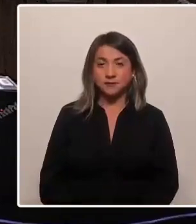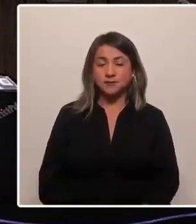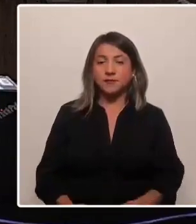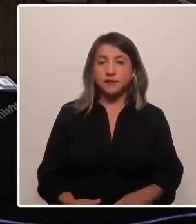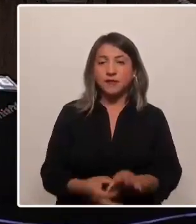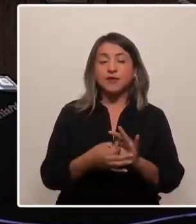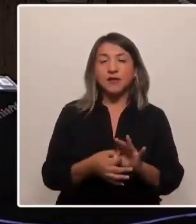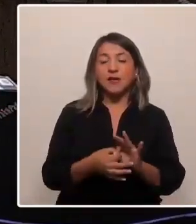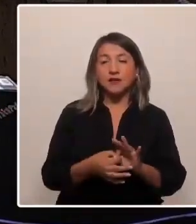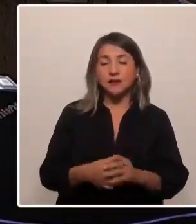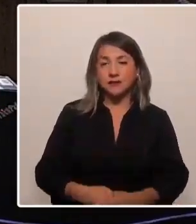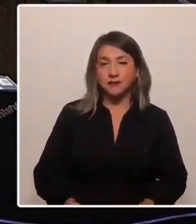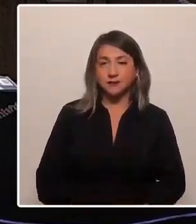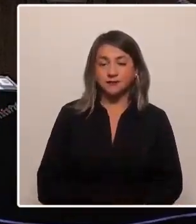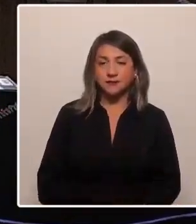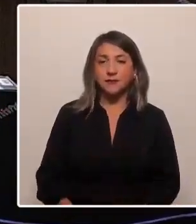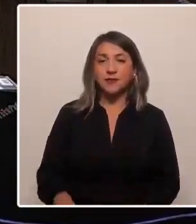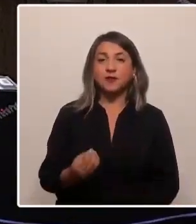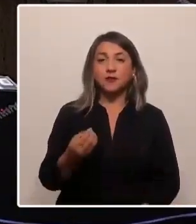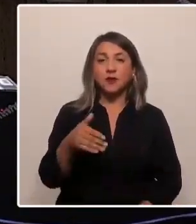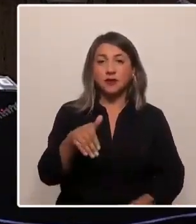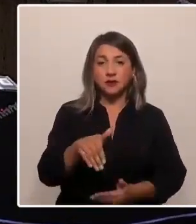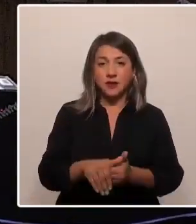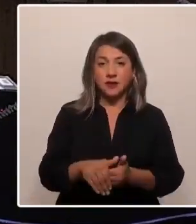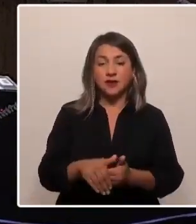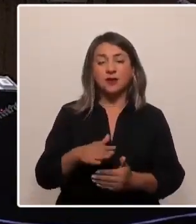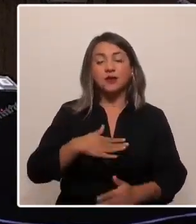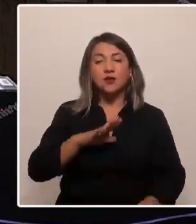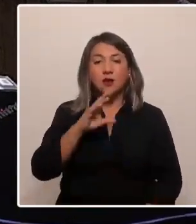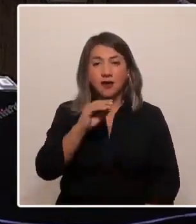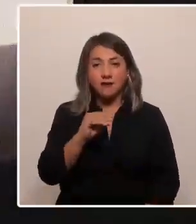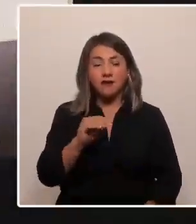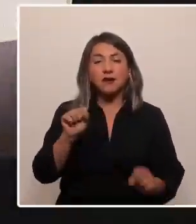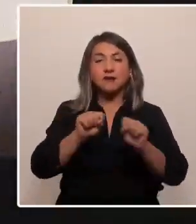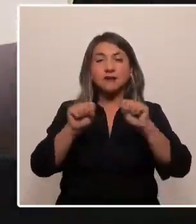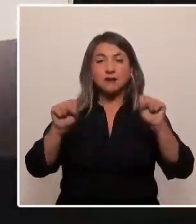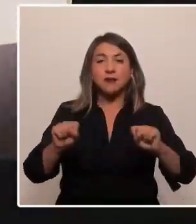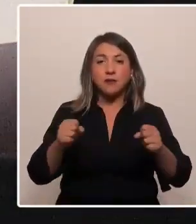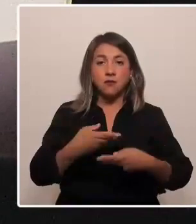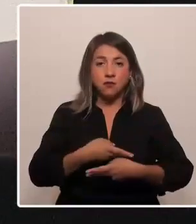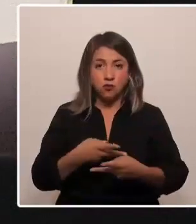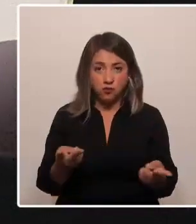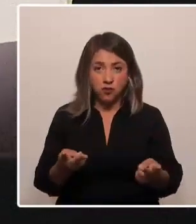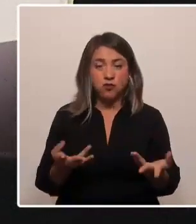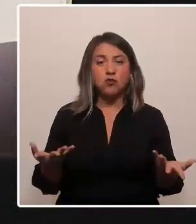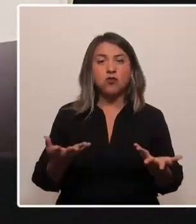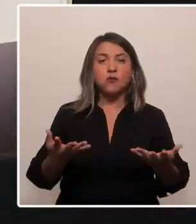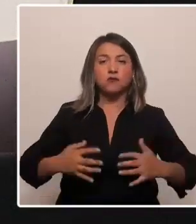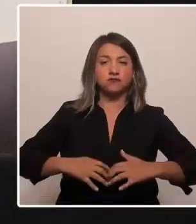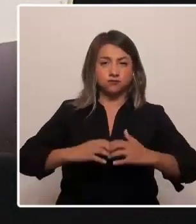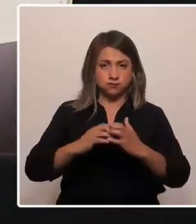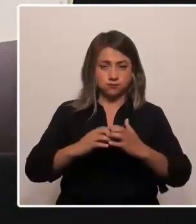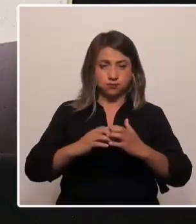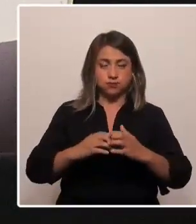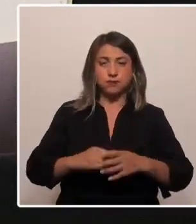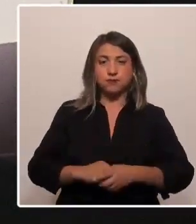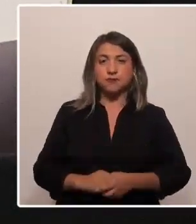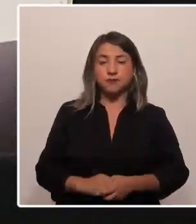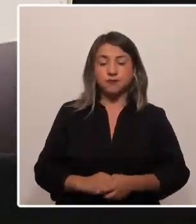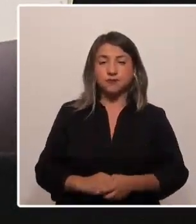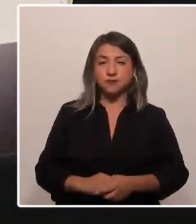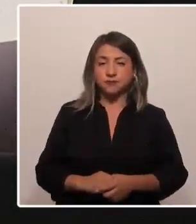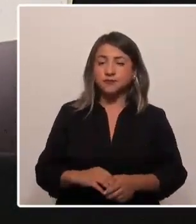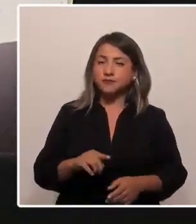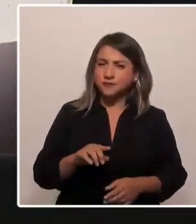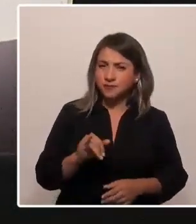Gracias. Buenas tardes. Hablaré sobre los sistemas públicos y cómo fortalecerlos. Es